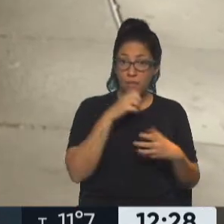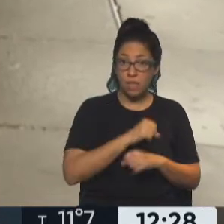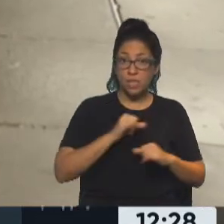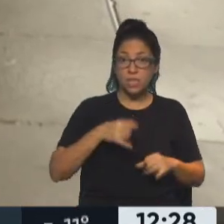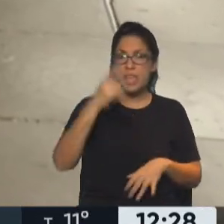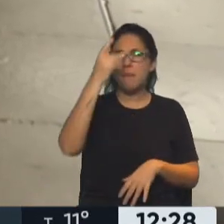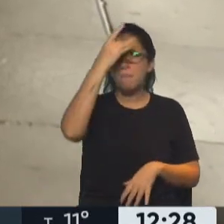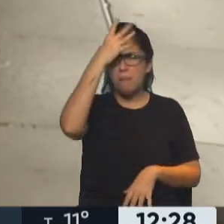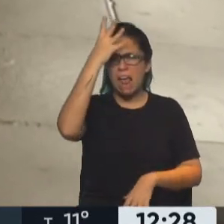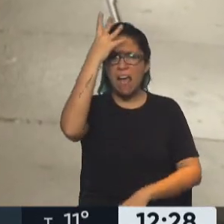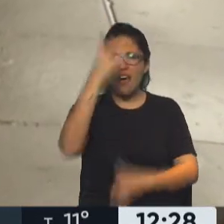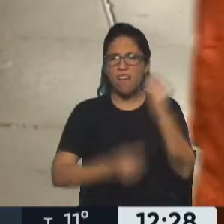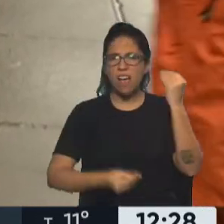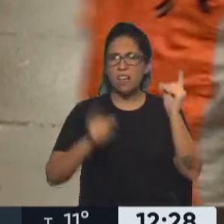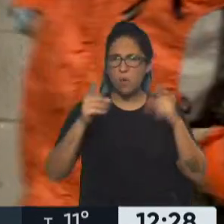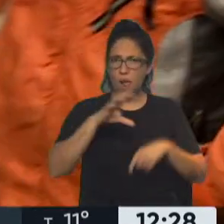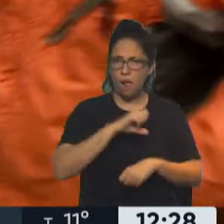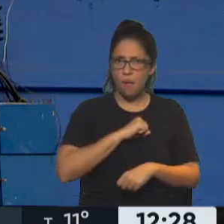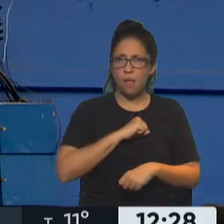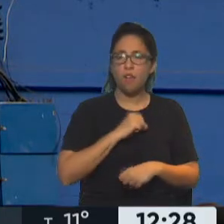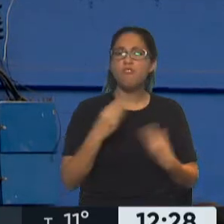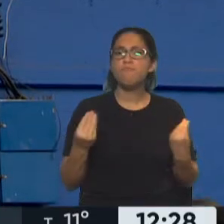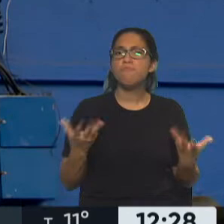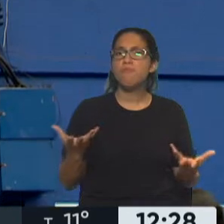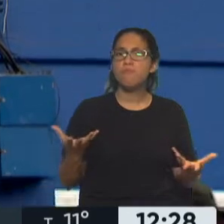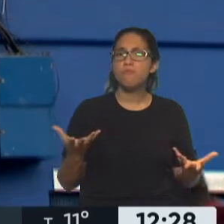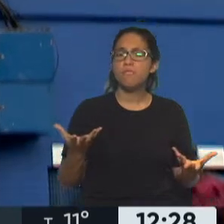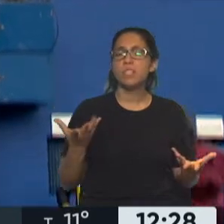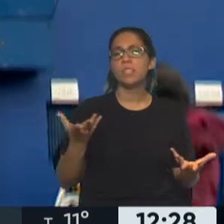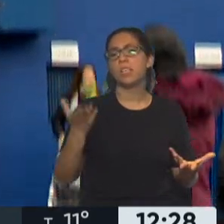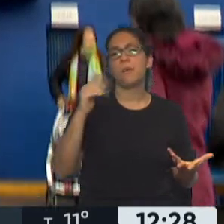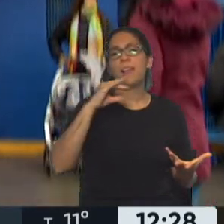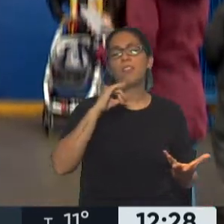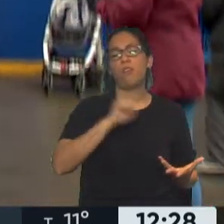penales errados? Sí, sí, sí. ¿Cómo sí. se lo banca a Benedetto? Y Benedetto se banca.